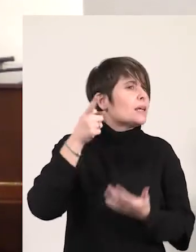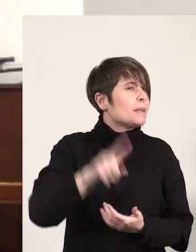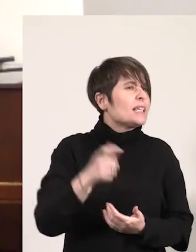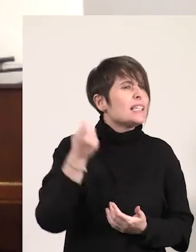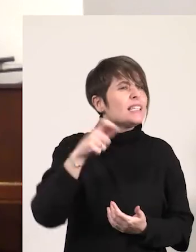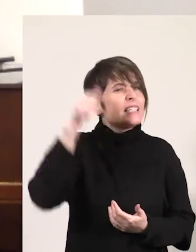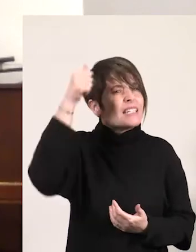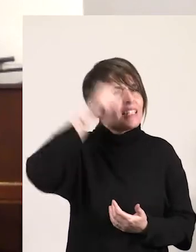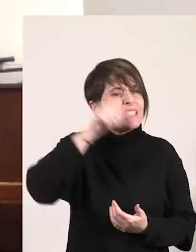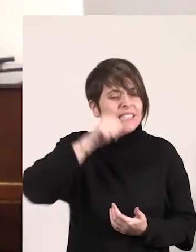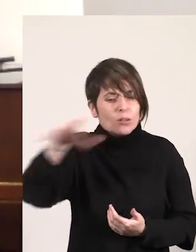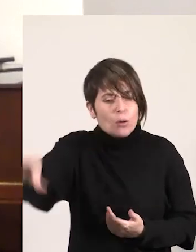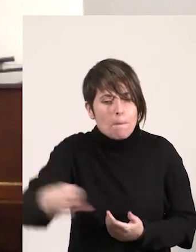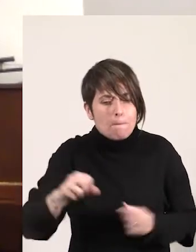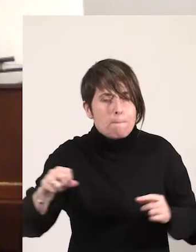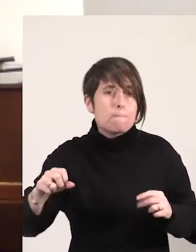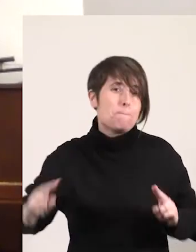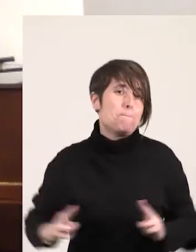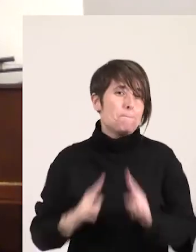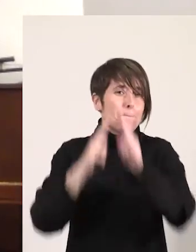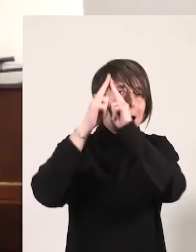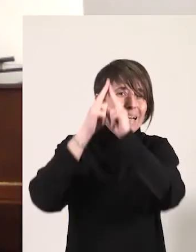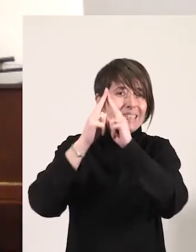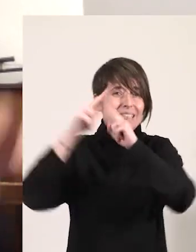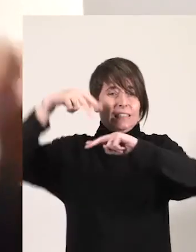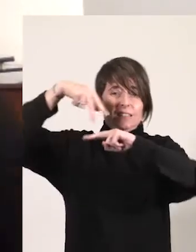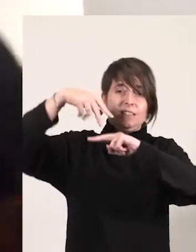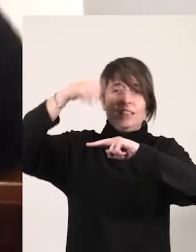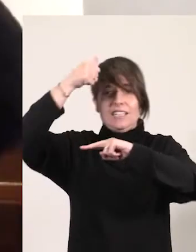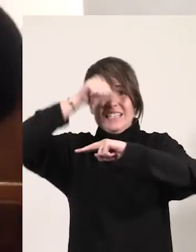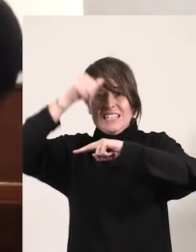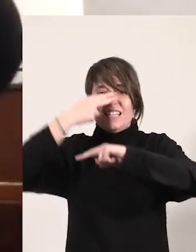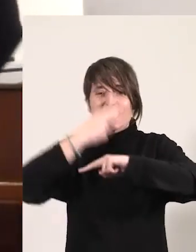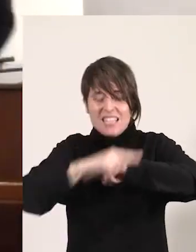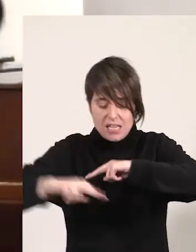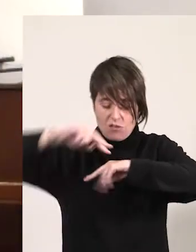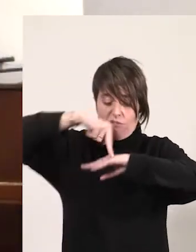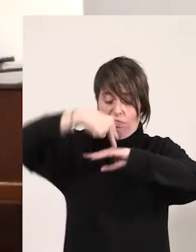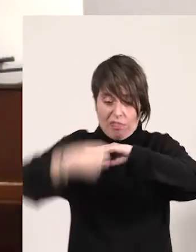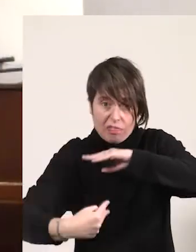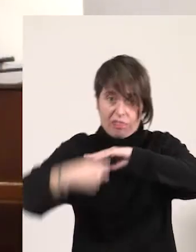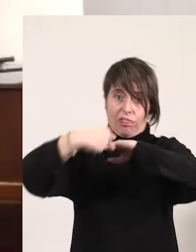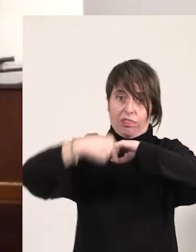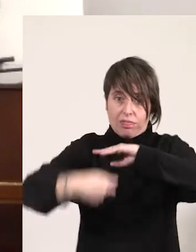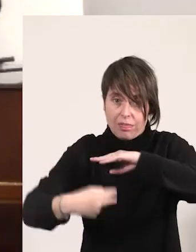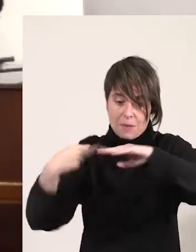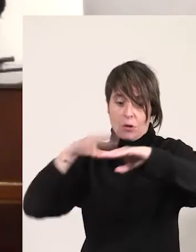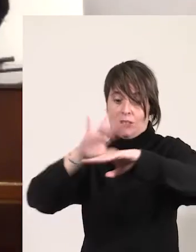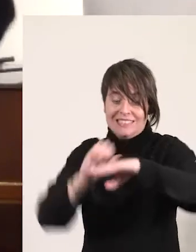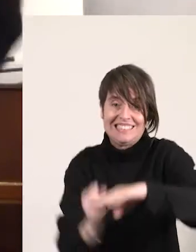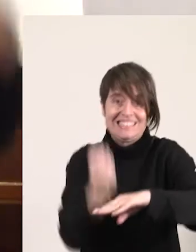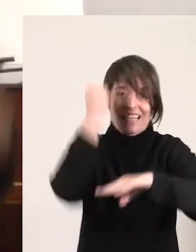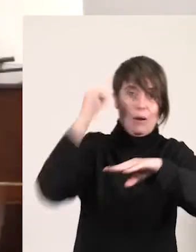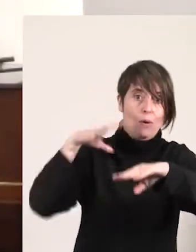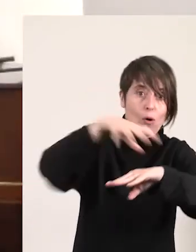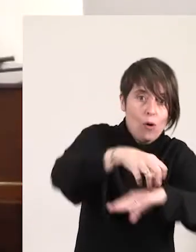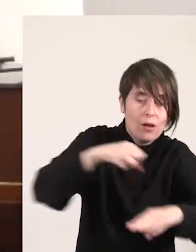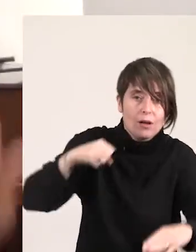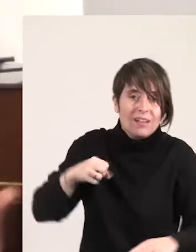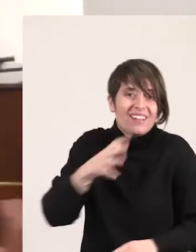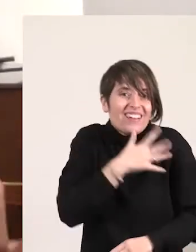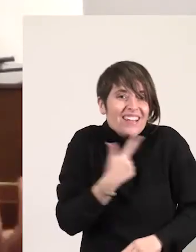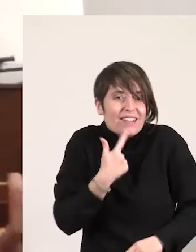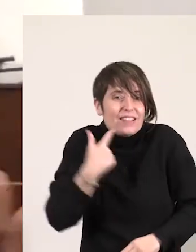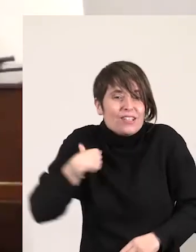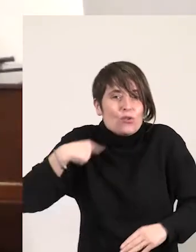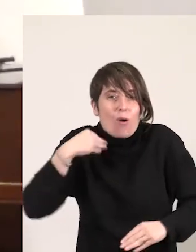en televisión, algo parecido a lo que sucedió con el chico este que rescató a un niño en París que estaba pendiendo de una barandilla, que fue como Spider-Man. Ahí